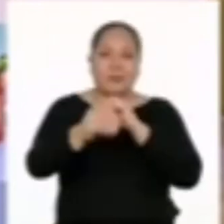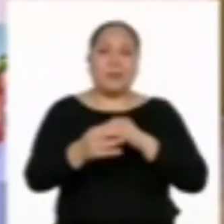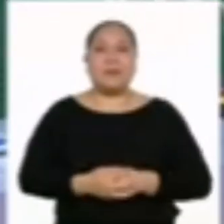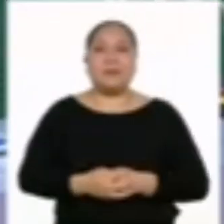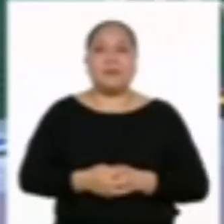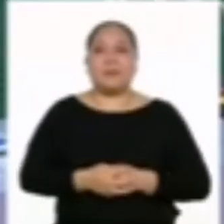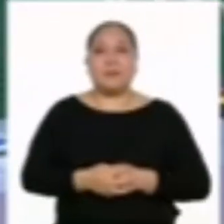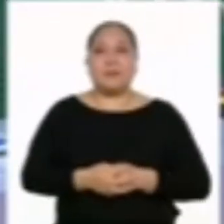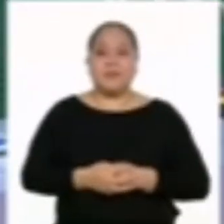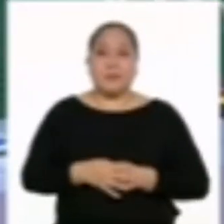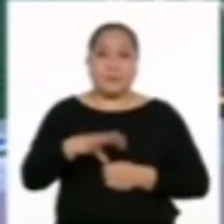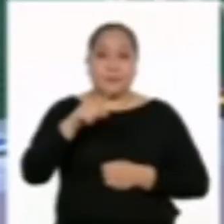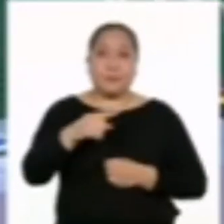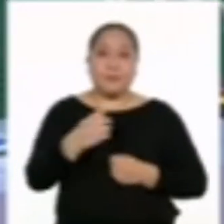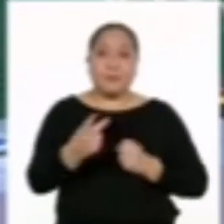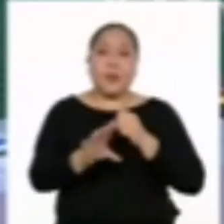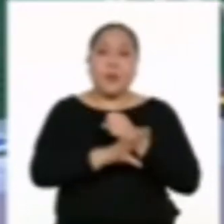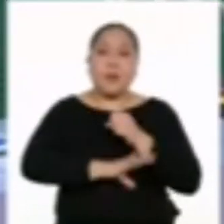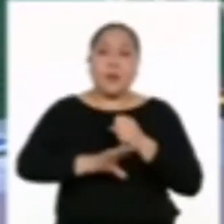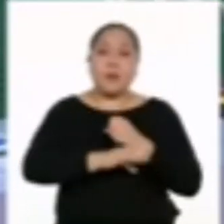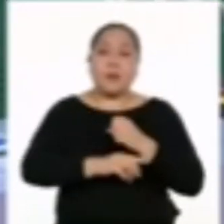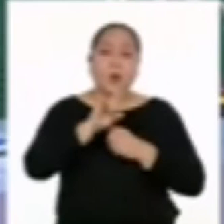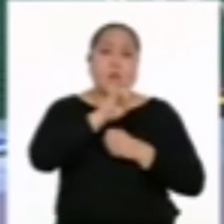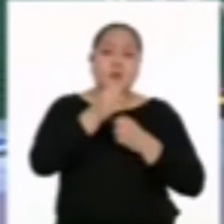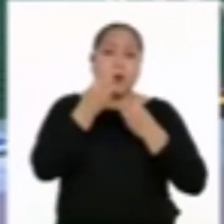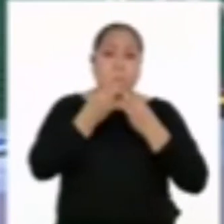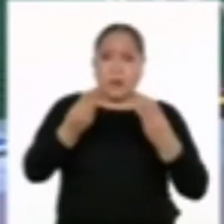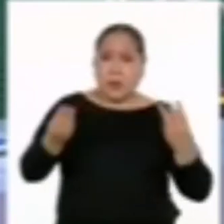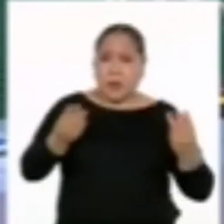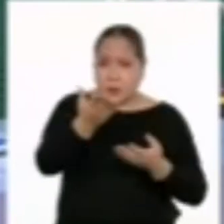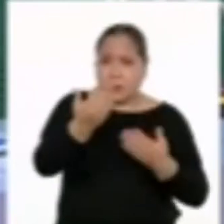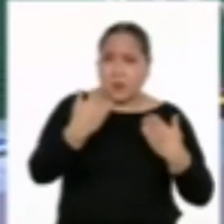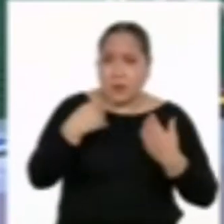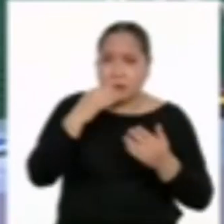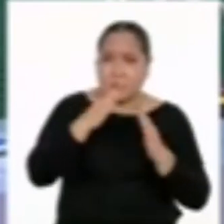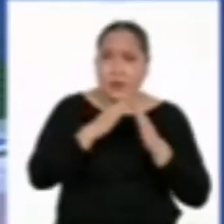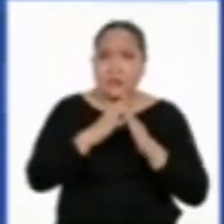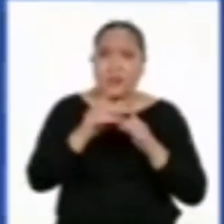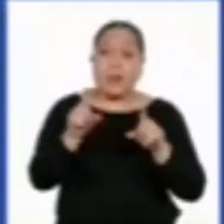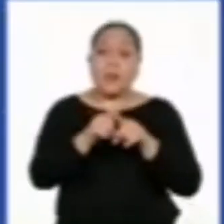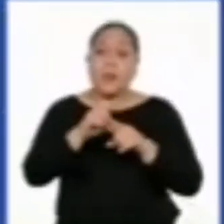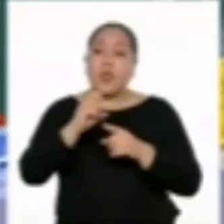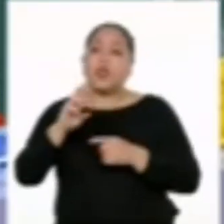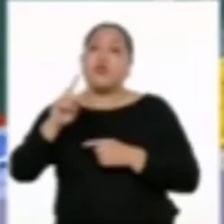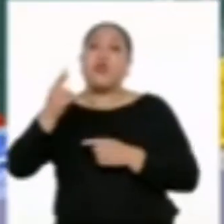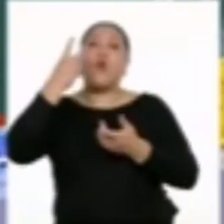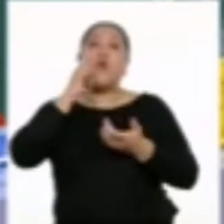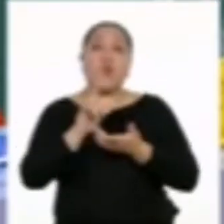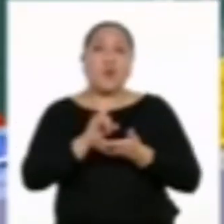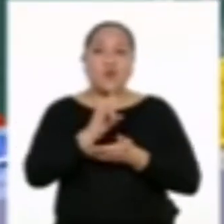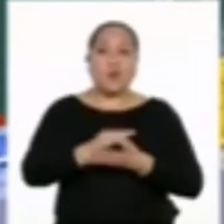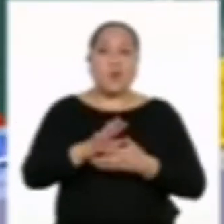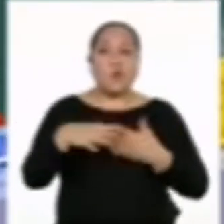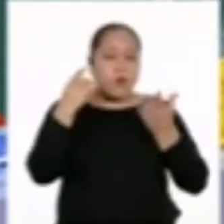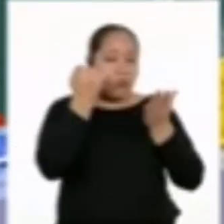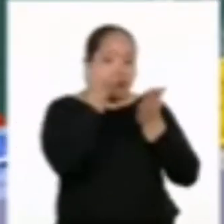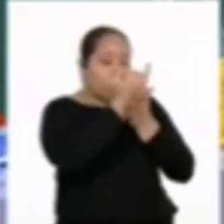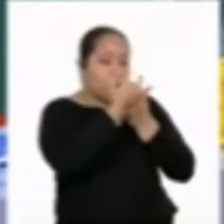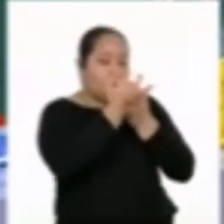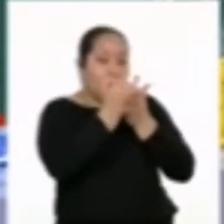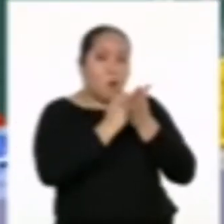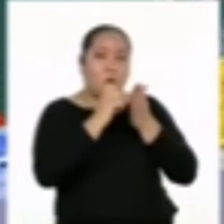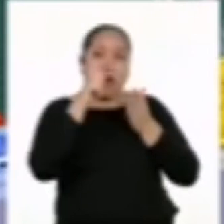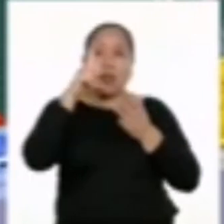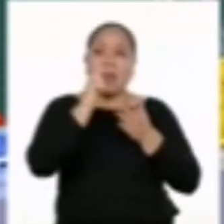creatividad. Para el soporte pueden usar los materiales que tengan a la mano y también reciclados. Pueden hacer los dibujos y